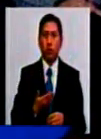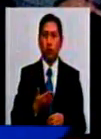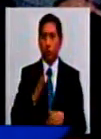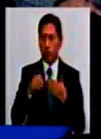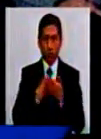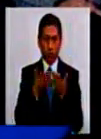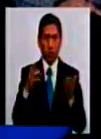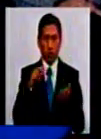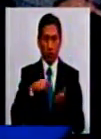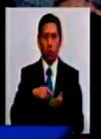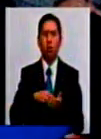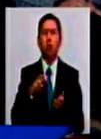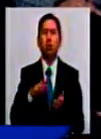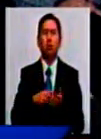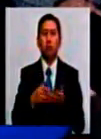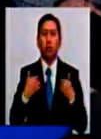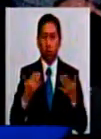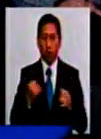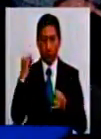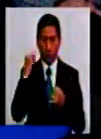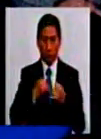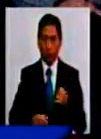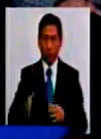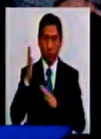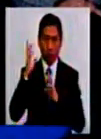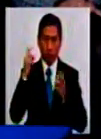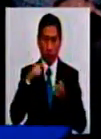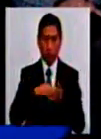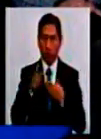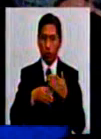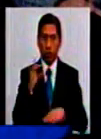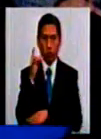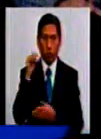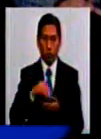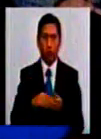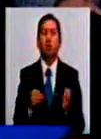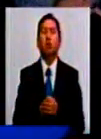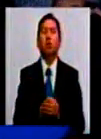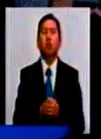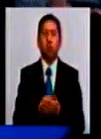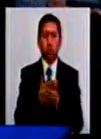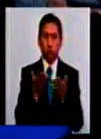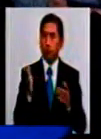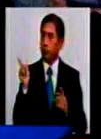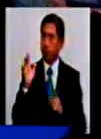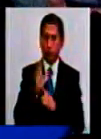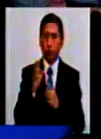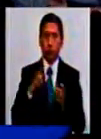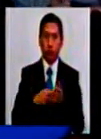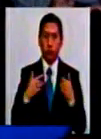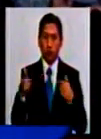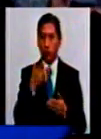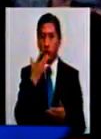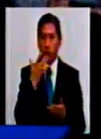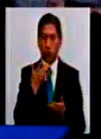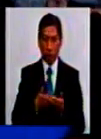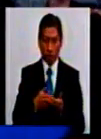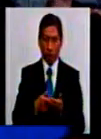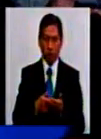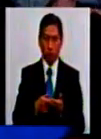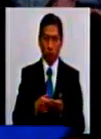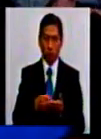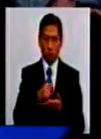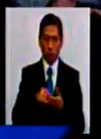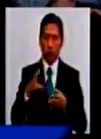esto nos lleva al final de la causa enconada por Bolivia. Ante ustedes tienen las pruebas del